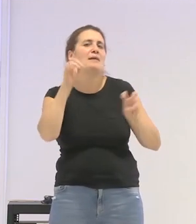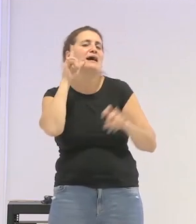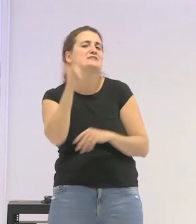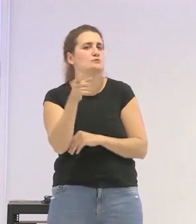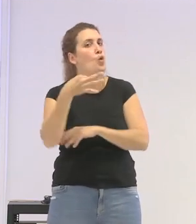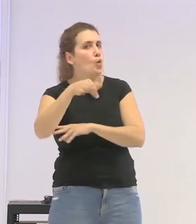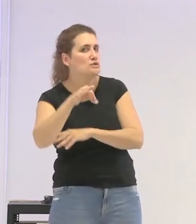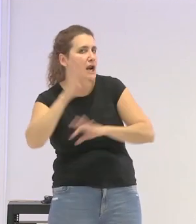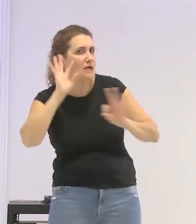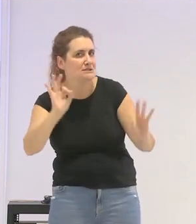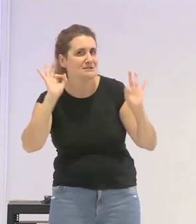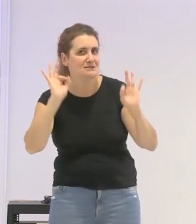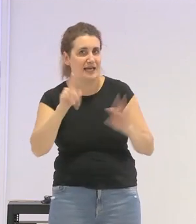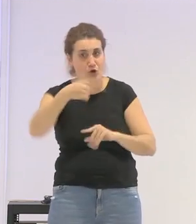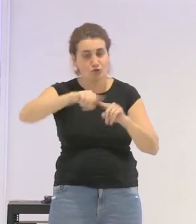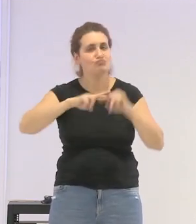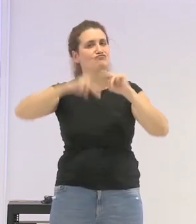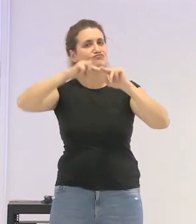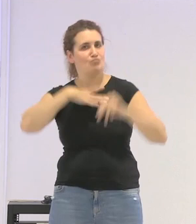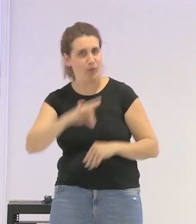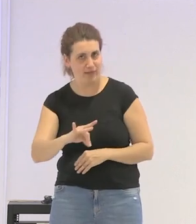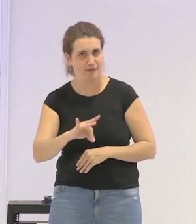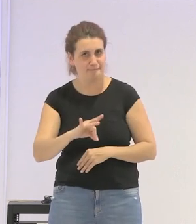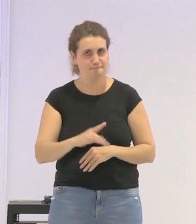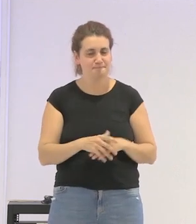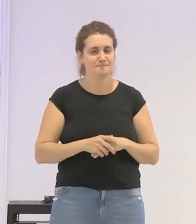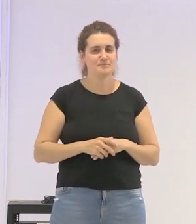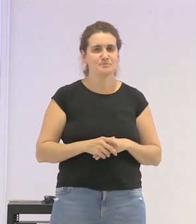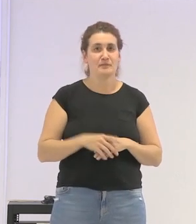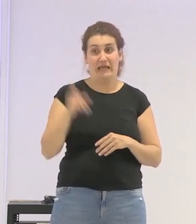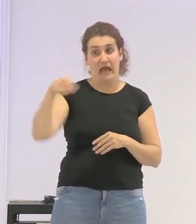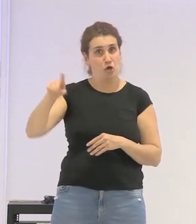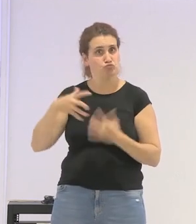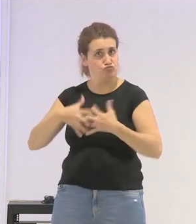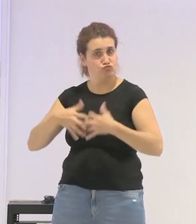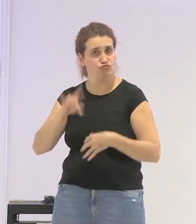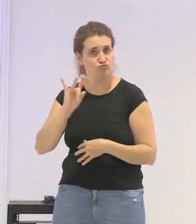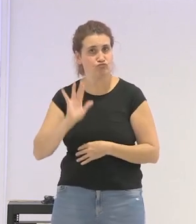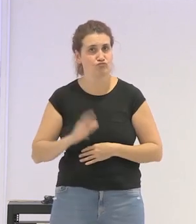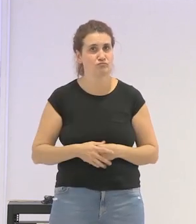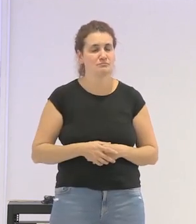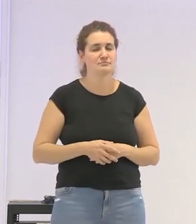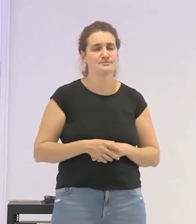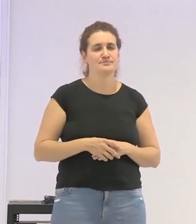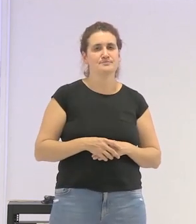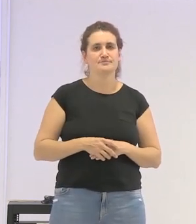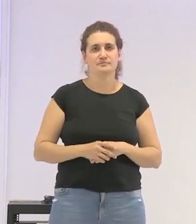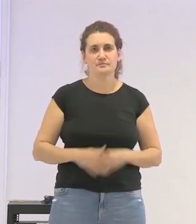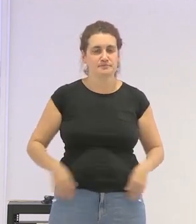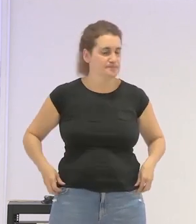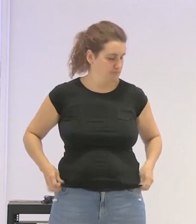dúctil que ellos creen que pueden construir, y bueno, lo fuerte es que les funciona. Entonces, bueno,